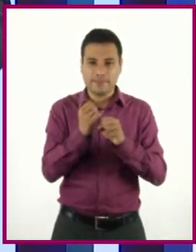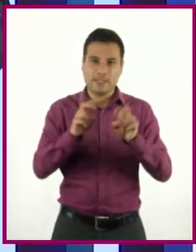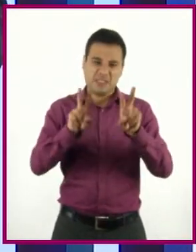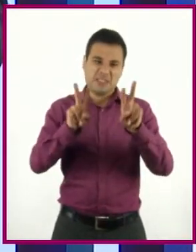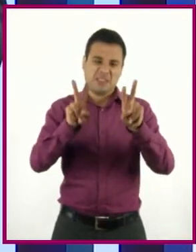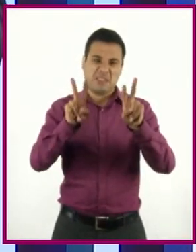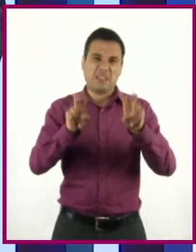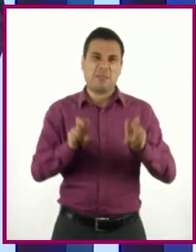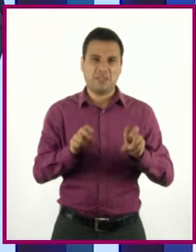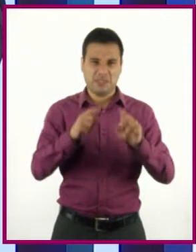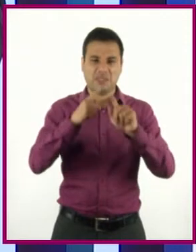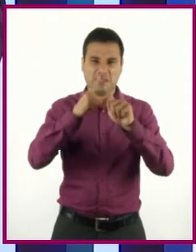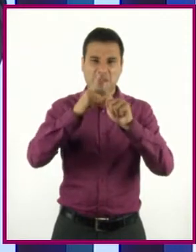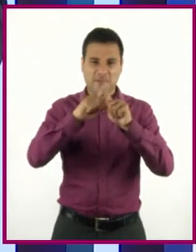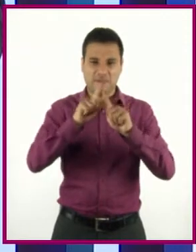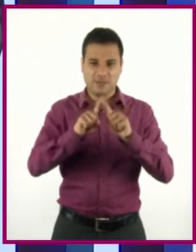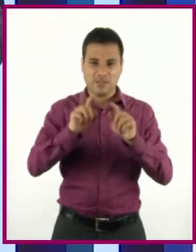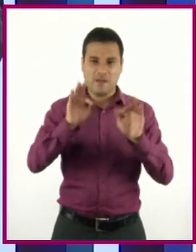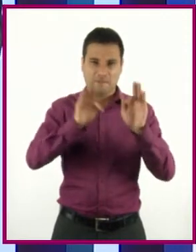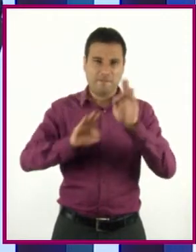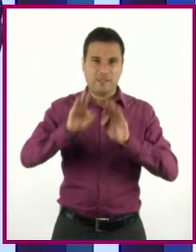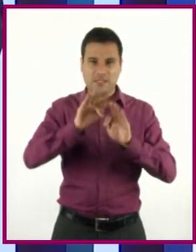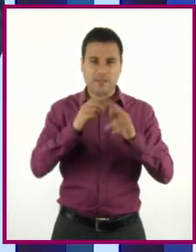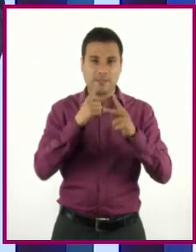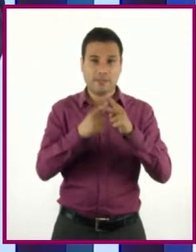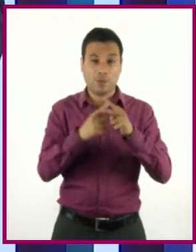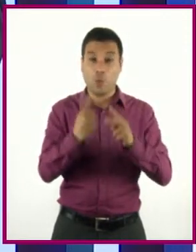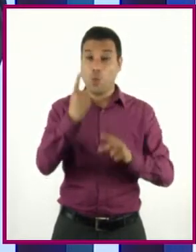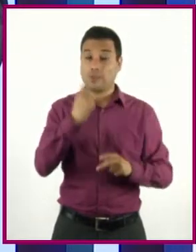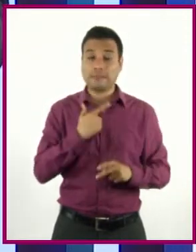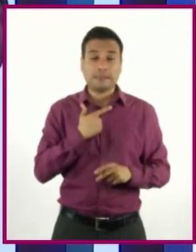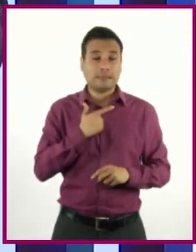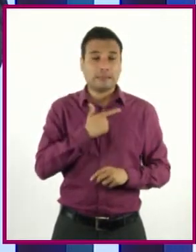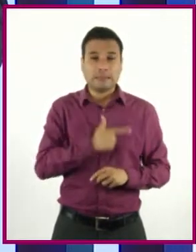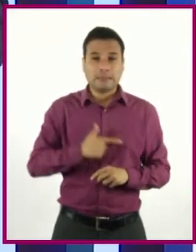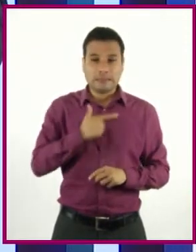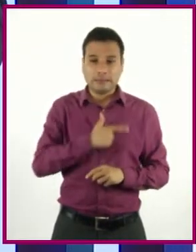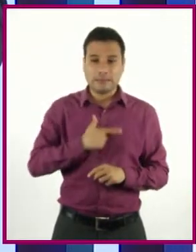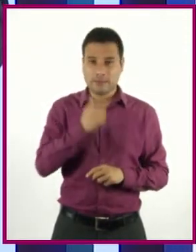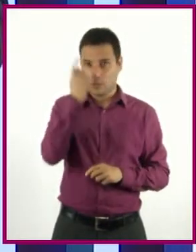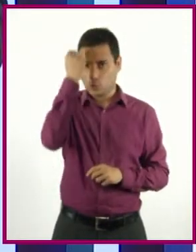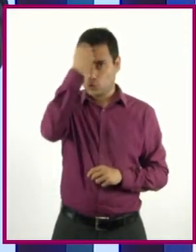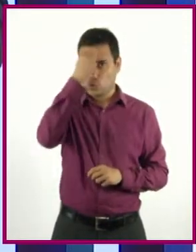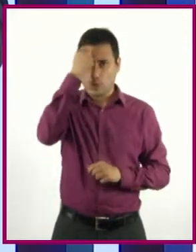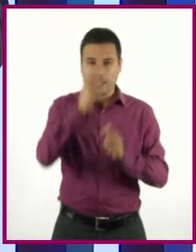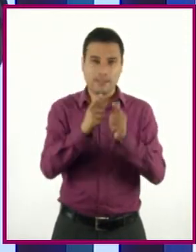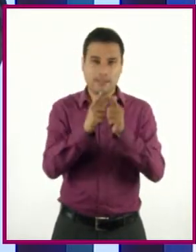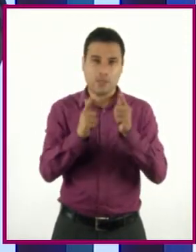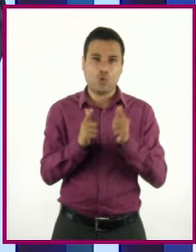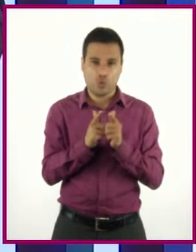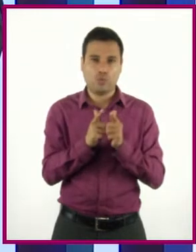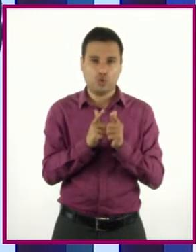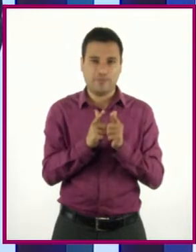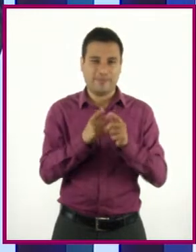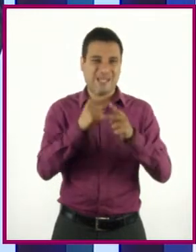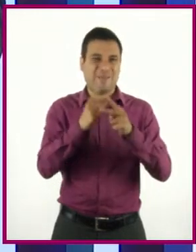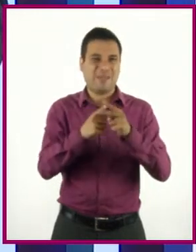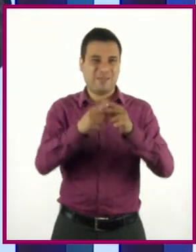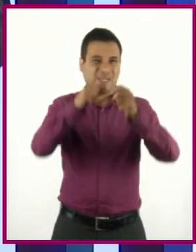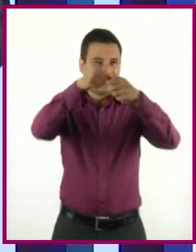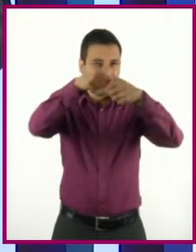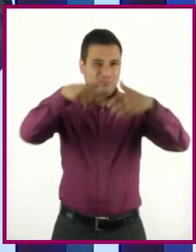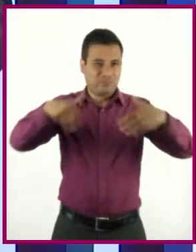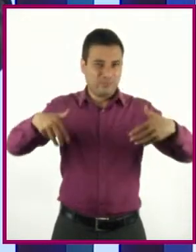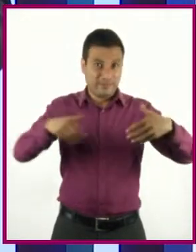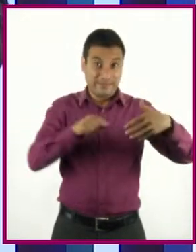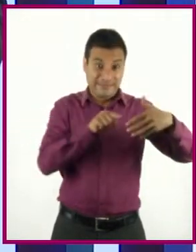de la física y de las matemáticas, su gran pasión era la aplicación de la teoría de grupos, rama de la matemática que